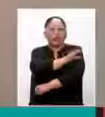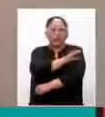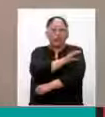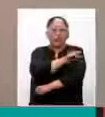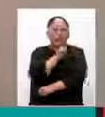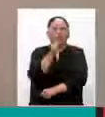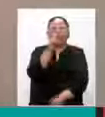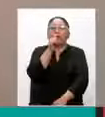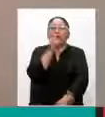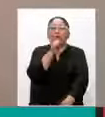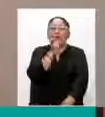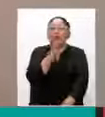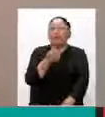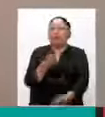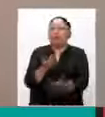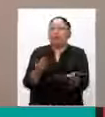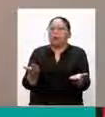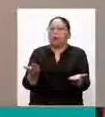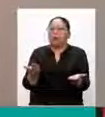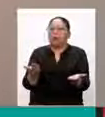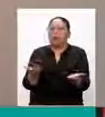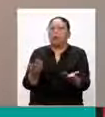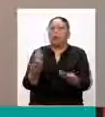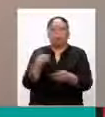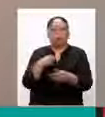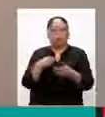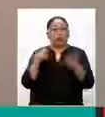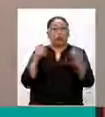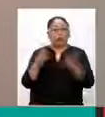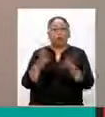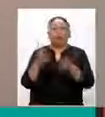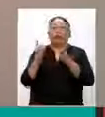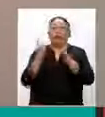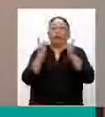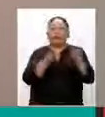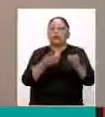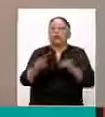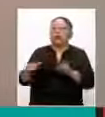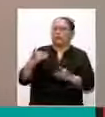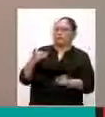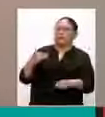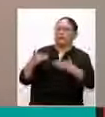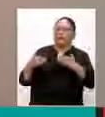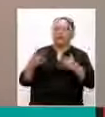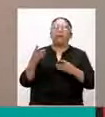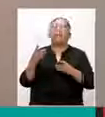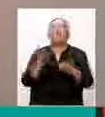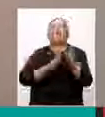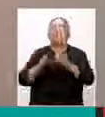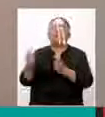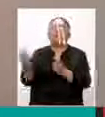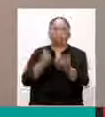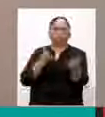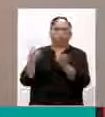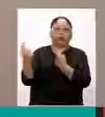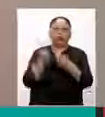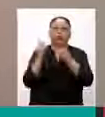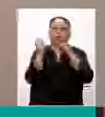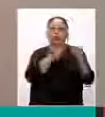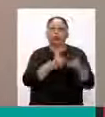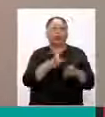del Pueblo, hemos recibido denuncias muy fuertes sobre cobros realmente excesivos y desproporcionados y arbitrarios por parte de estas